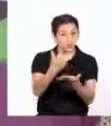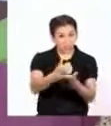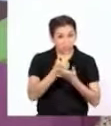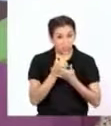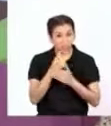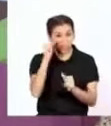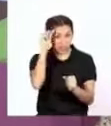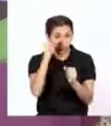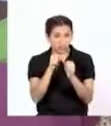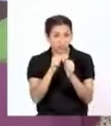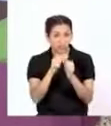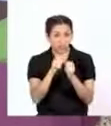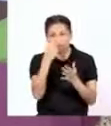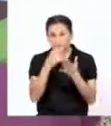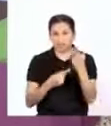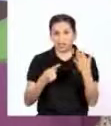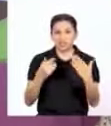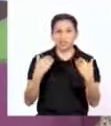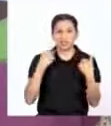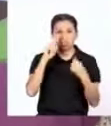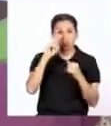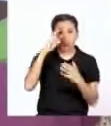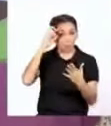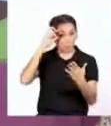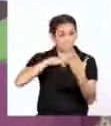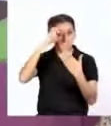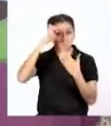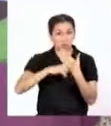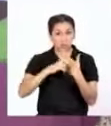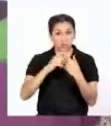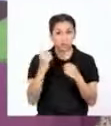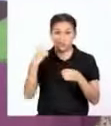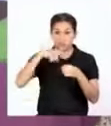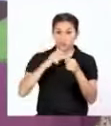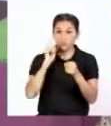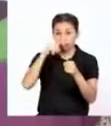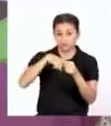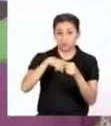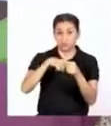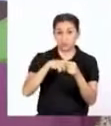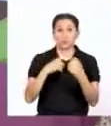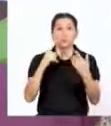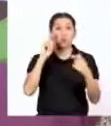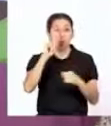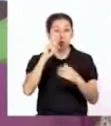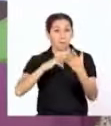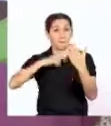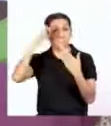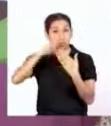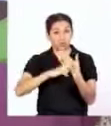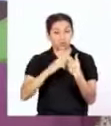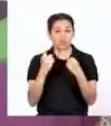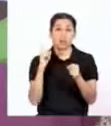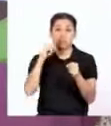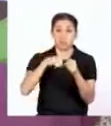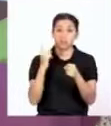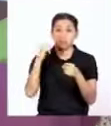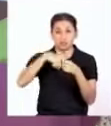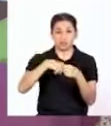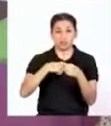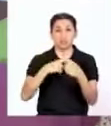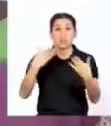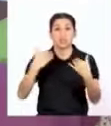nos puedas ayudar recordándonos en qué consiste un proyecto participativo. Por supuesto, un proyecto